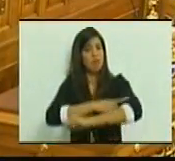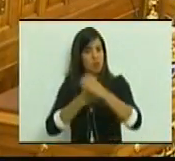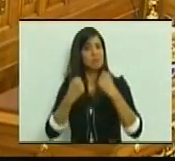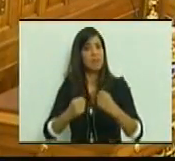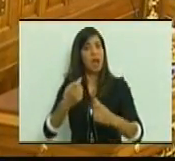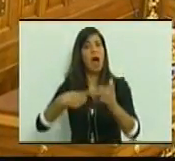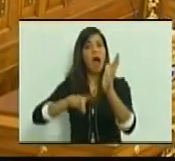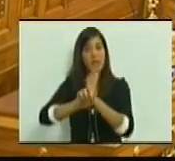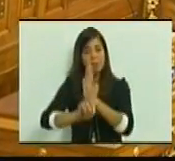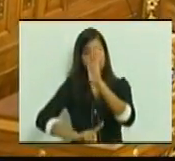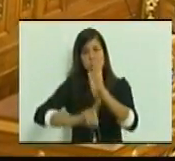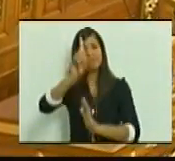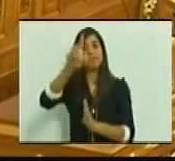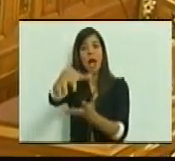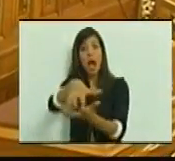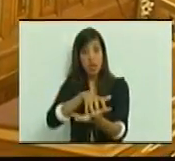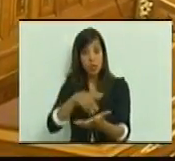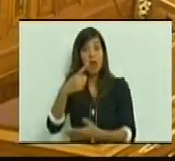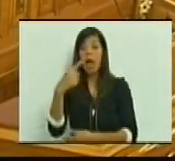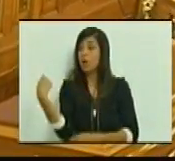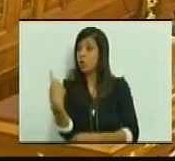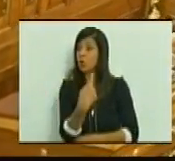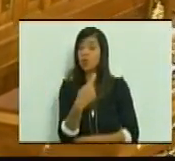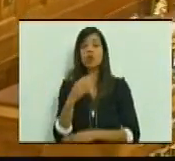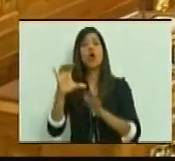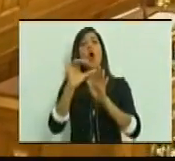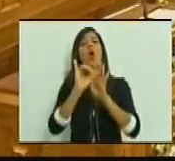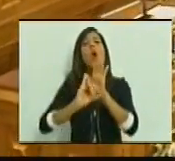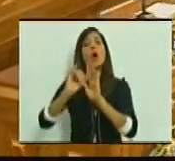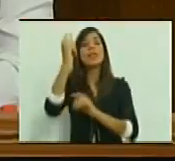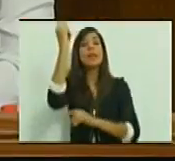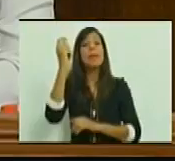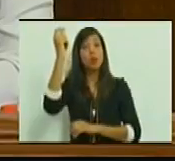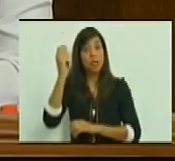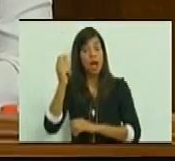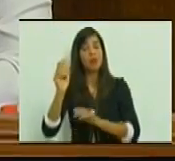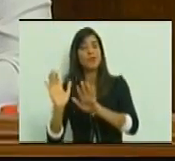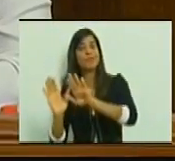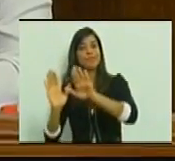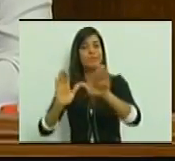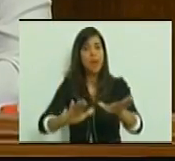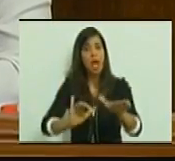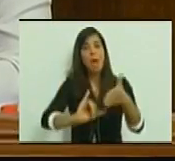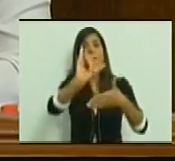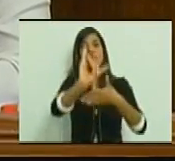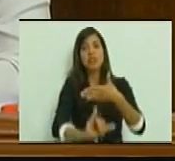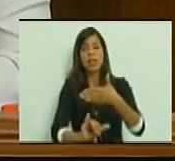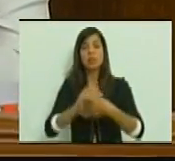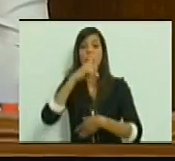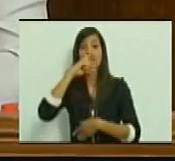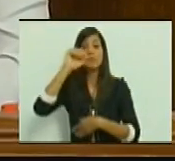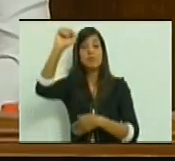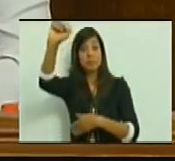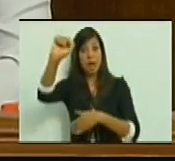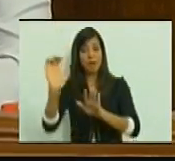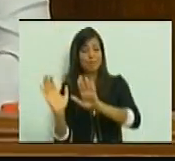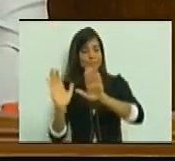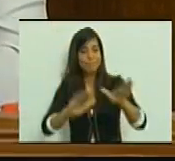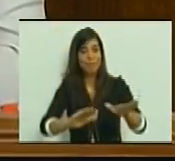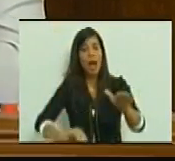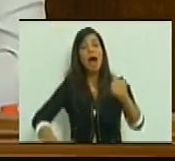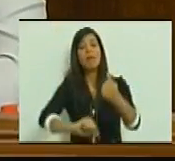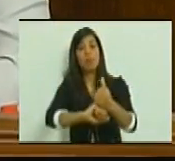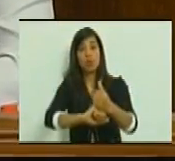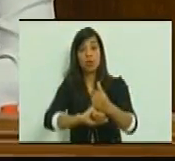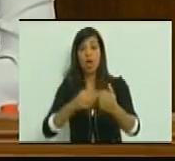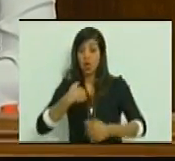los constituyentes y las constituyentes, estamos llamados a acompañar al jefe de Estado en la conformación y edificar